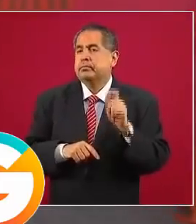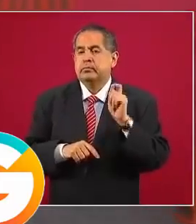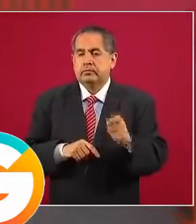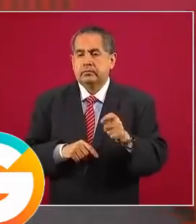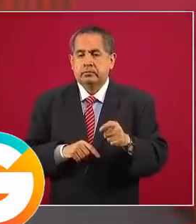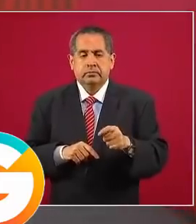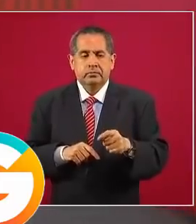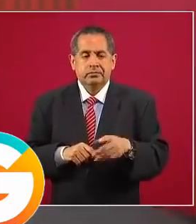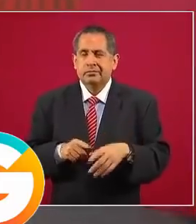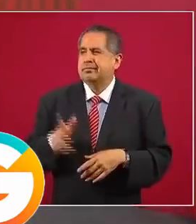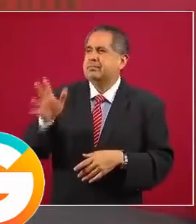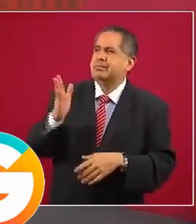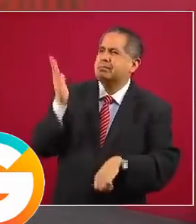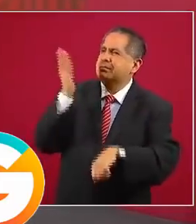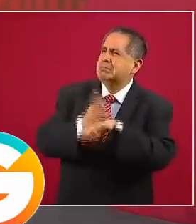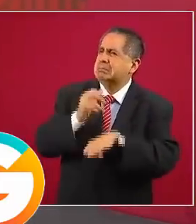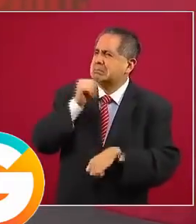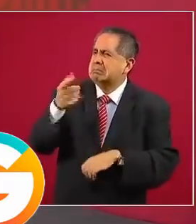impunidad.